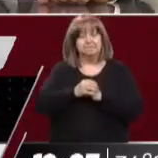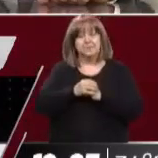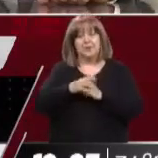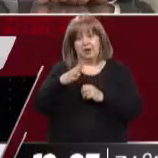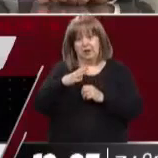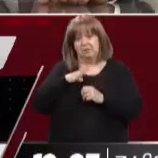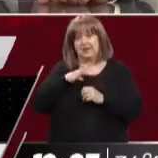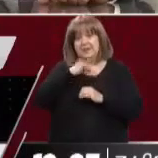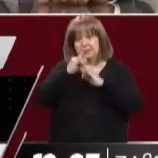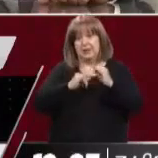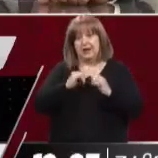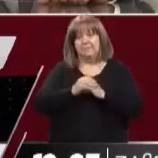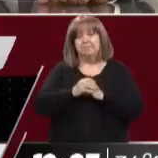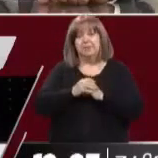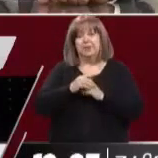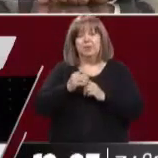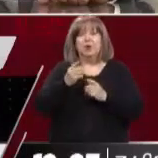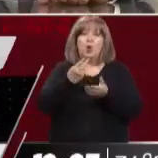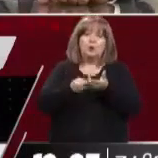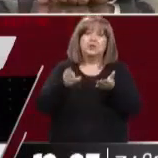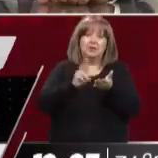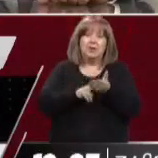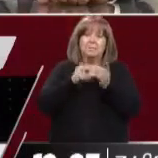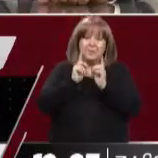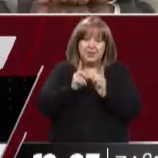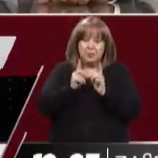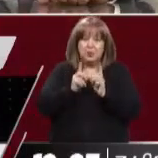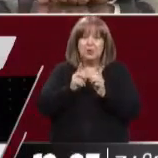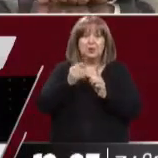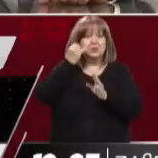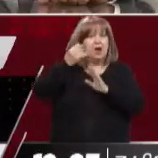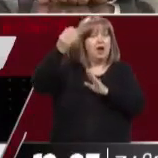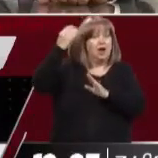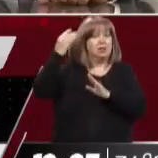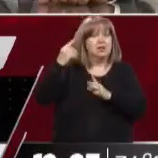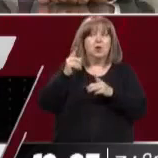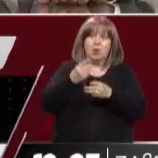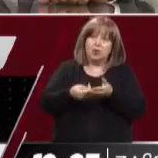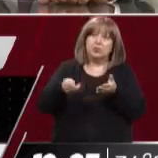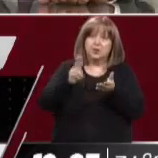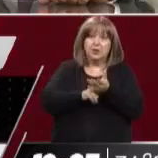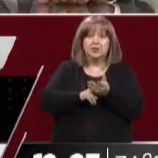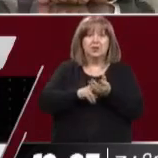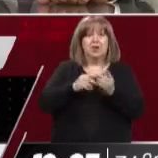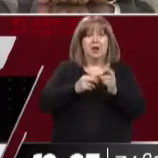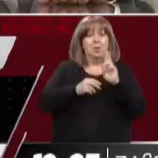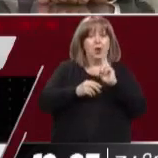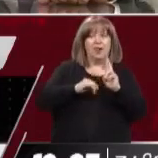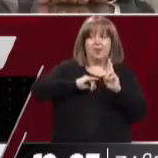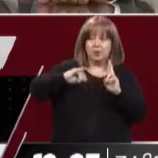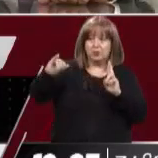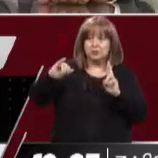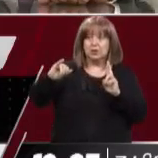a lo que llama la atención es que vuelve a pasar una situación que en otras ocasiones también ha pasado, ¿no? Donde hay una denuncia previa